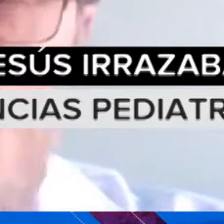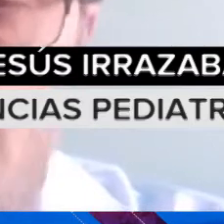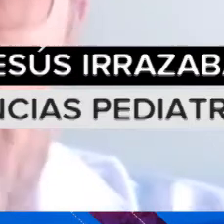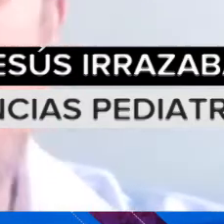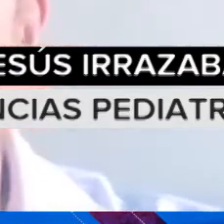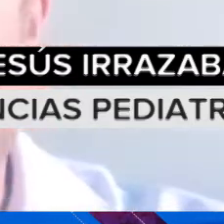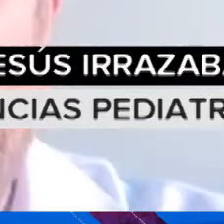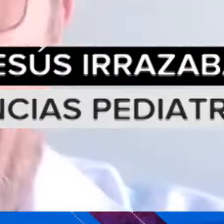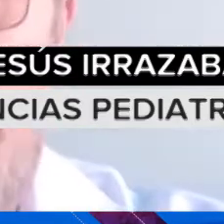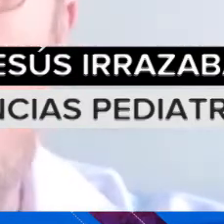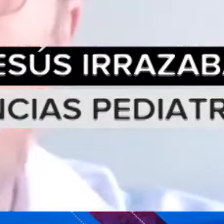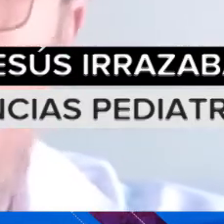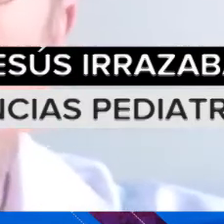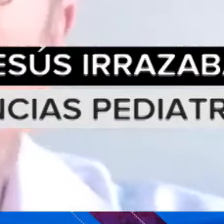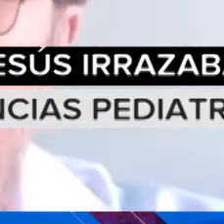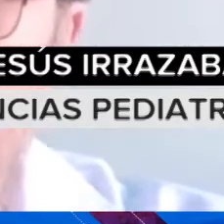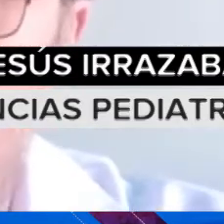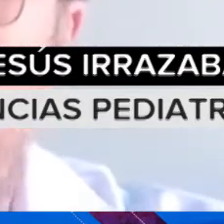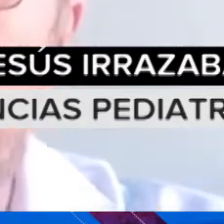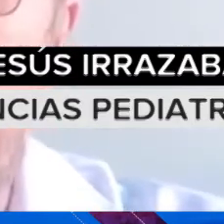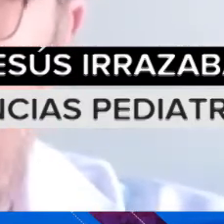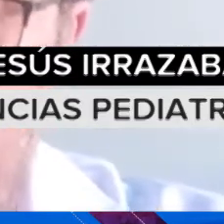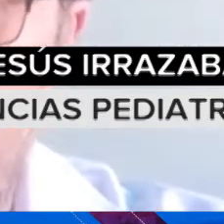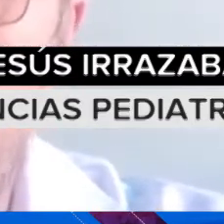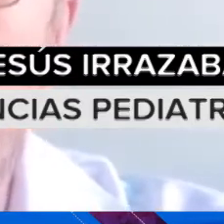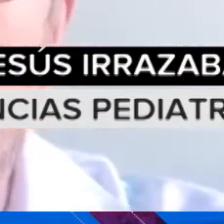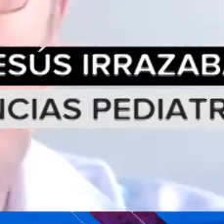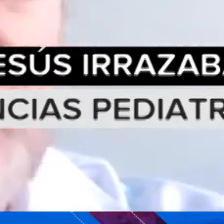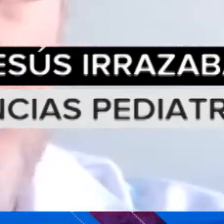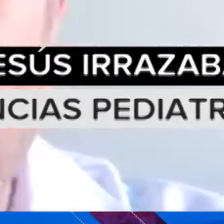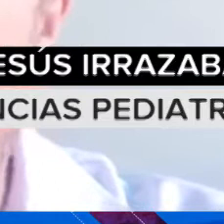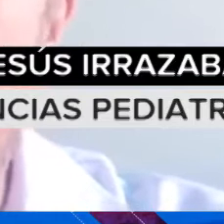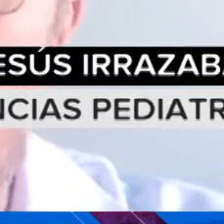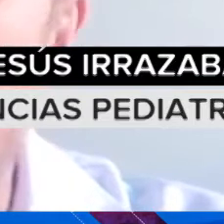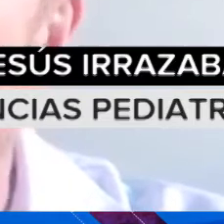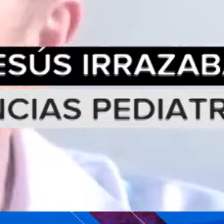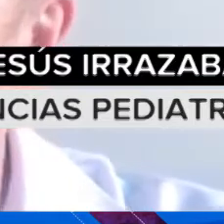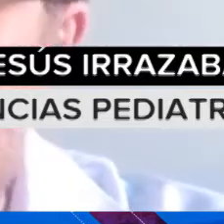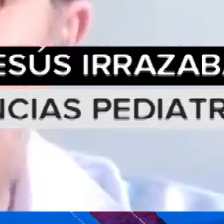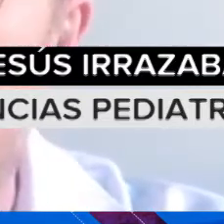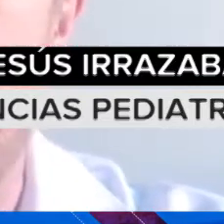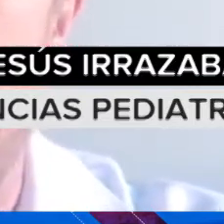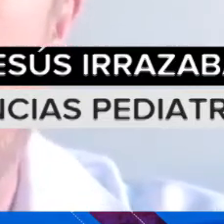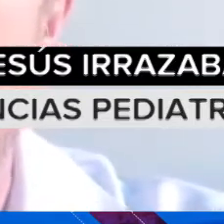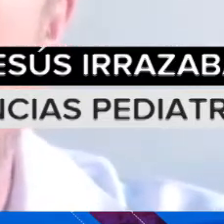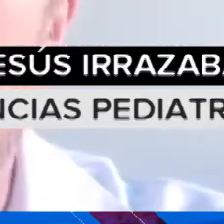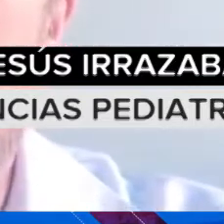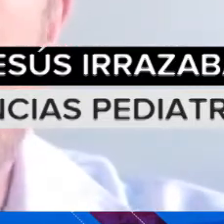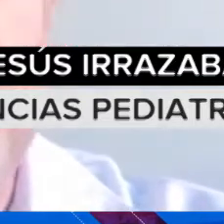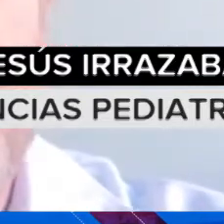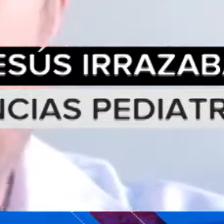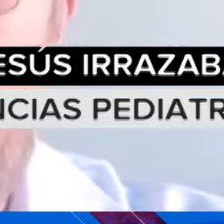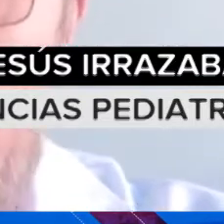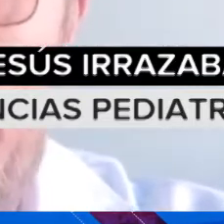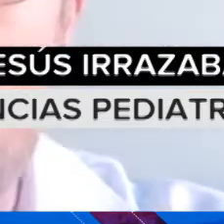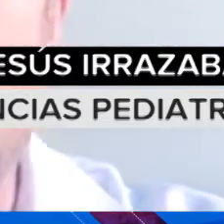nuestras propias ganas conseguimos dinero para arreglar, de nuestra propia gestión, de los compañeros de trabajo,